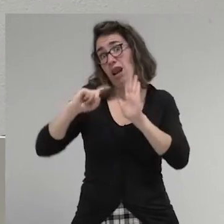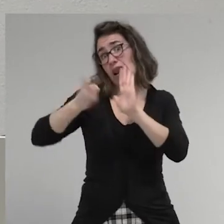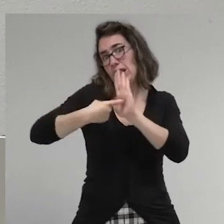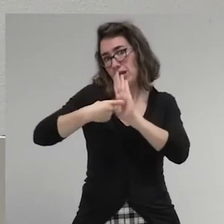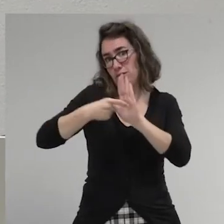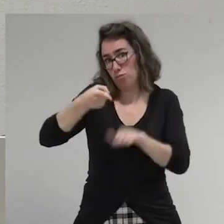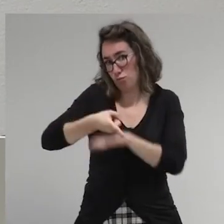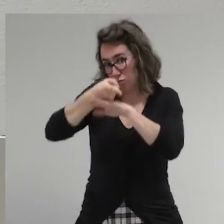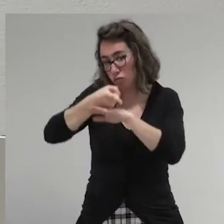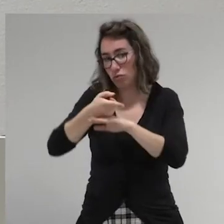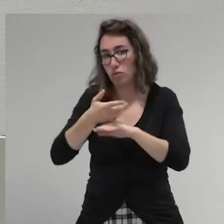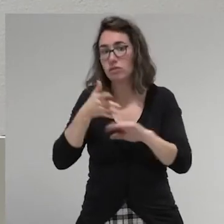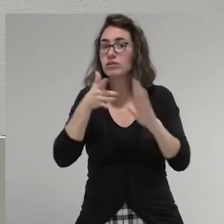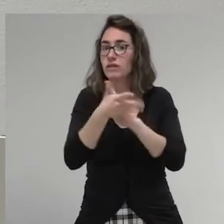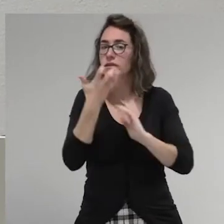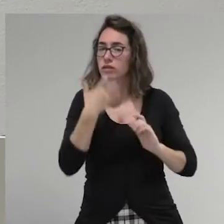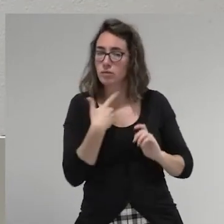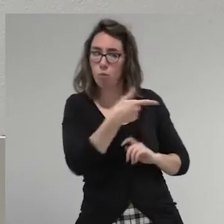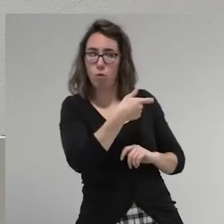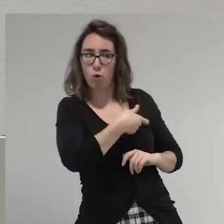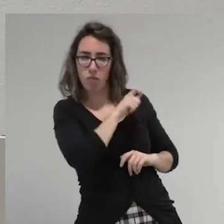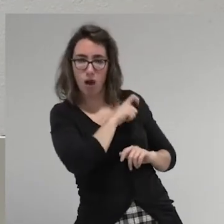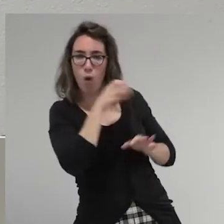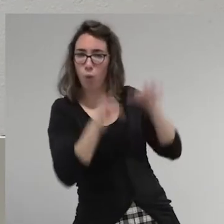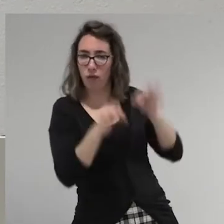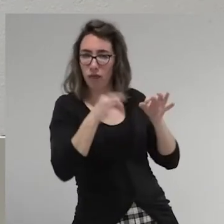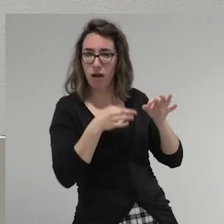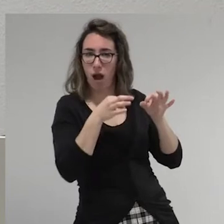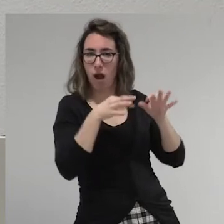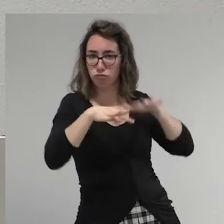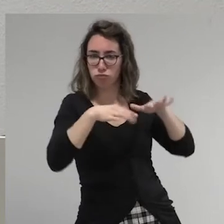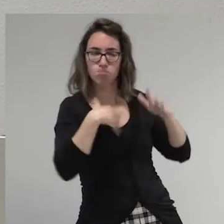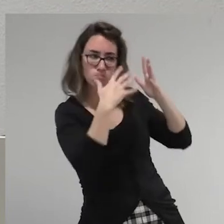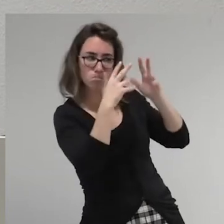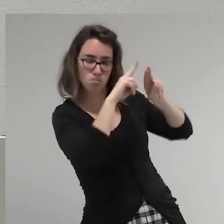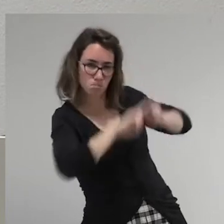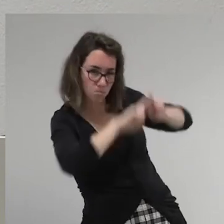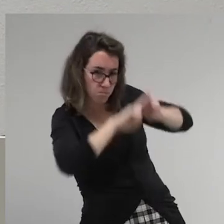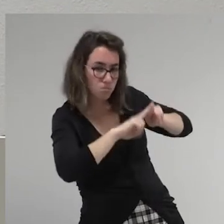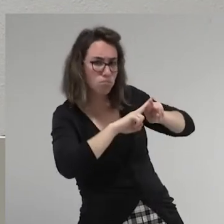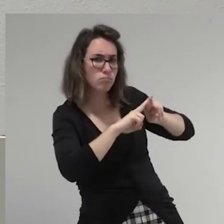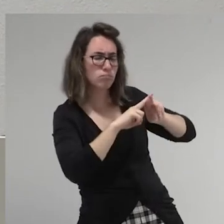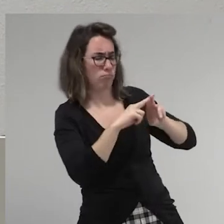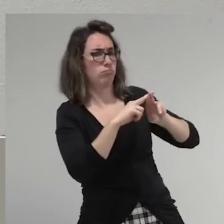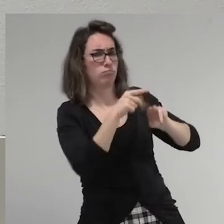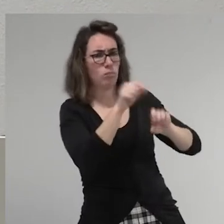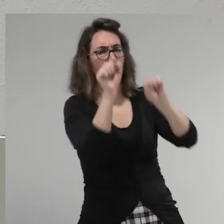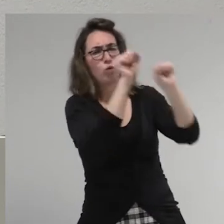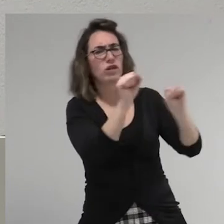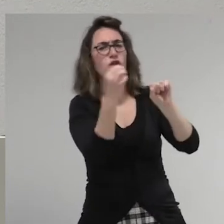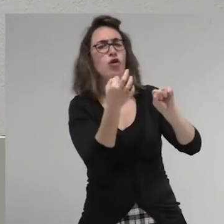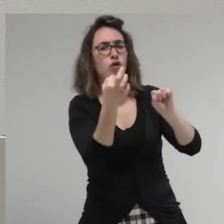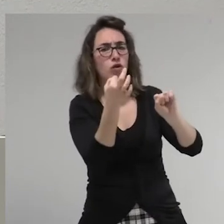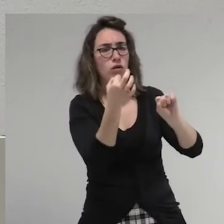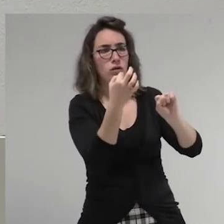Por lo tanto, si analizamos la actividad policial y jurídica, queda demostrado que lo que en realidad se protege son los intereses de